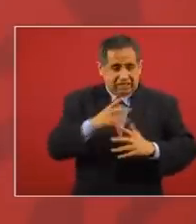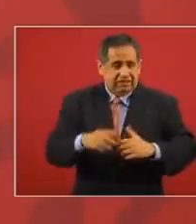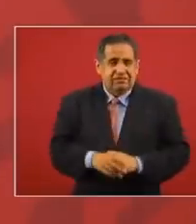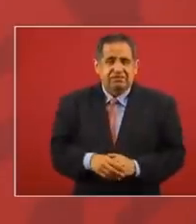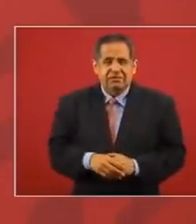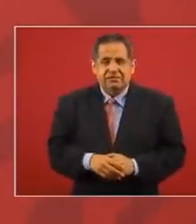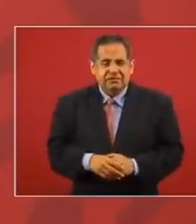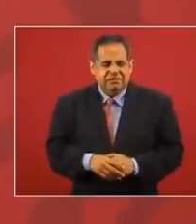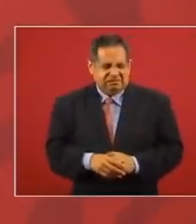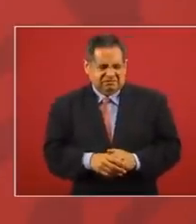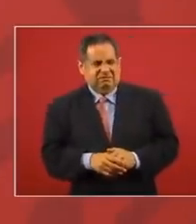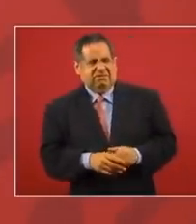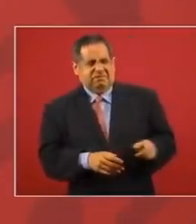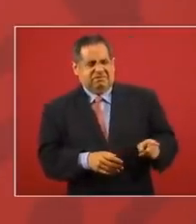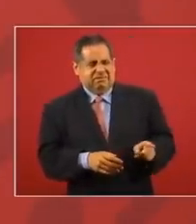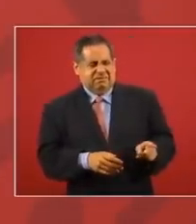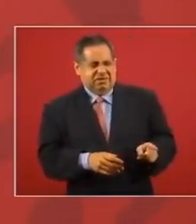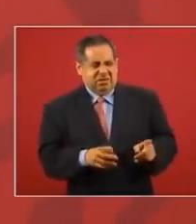cómo